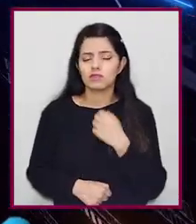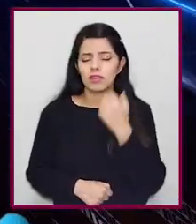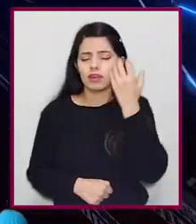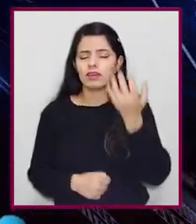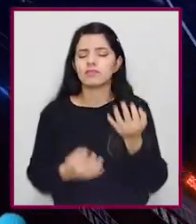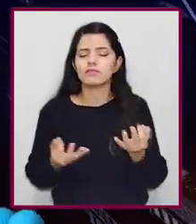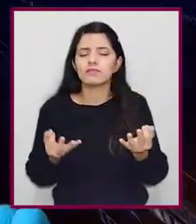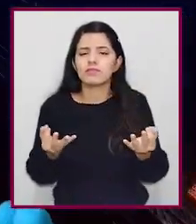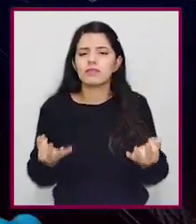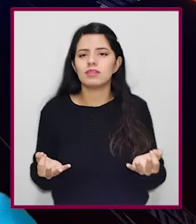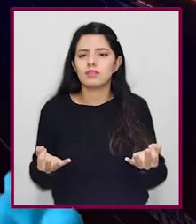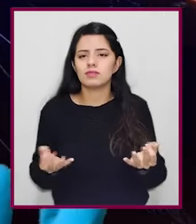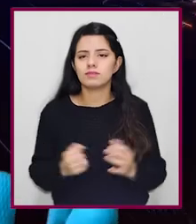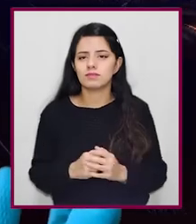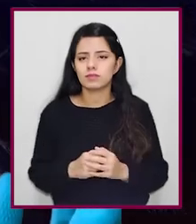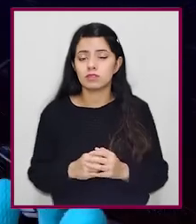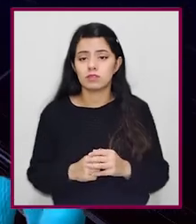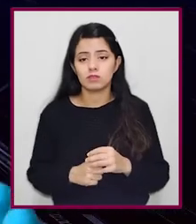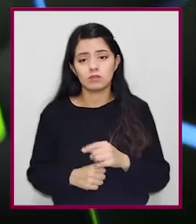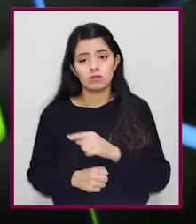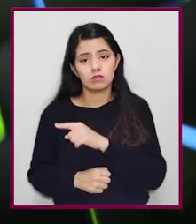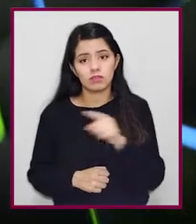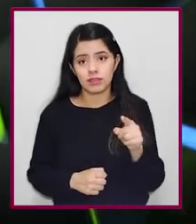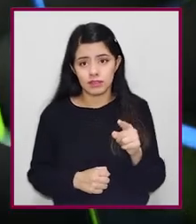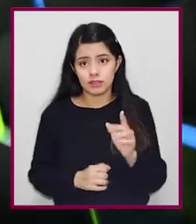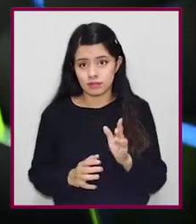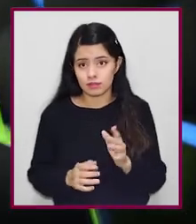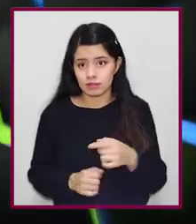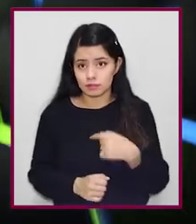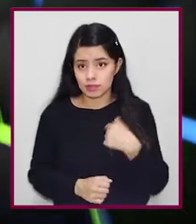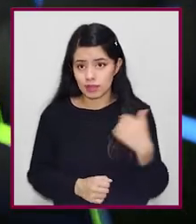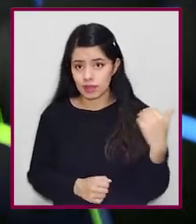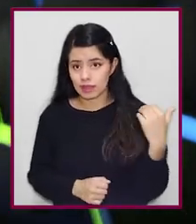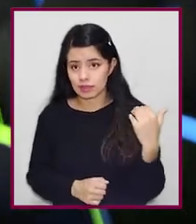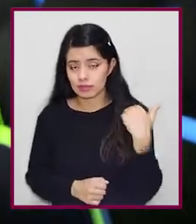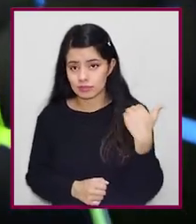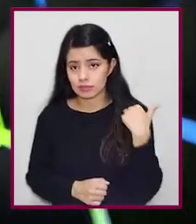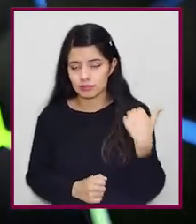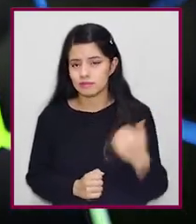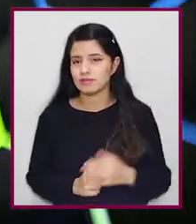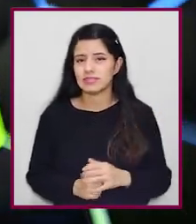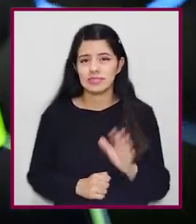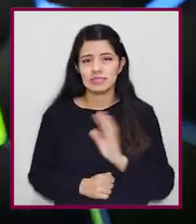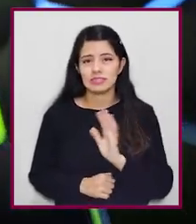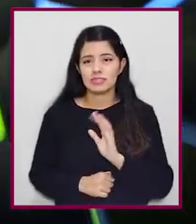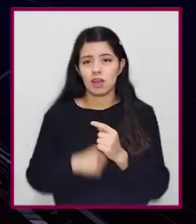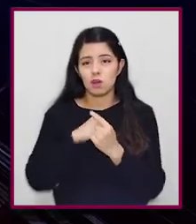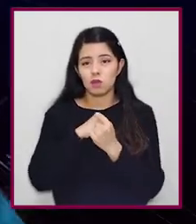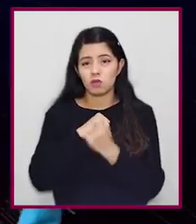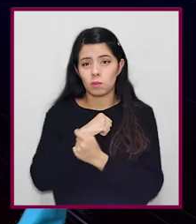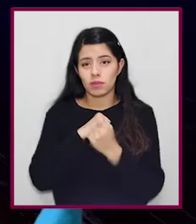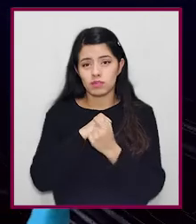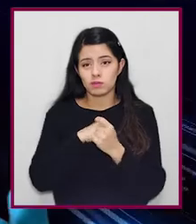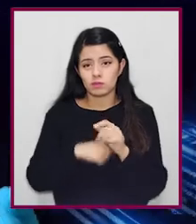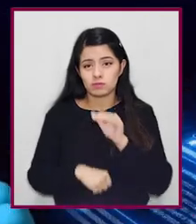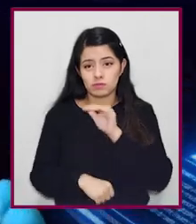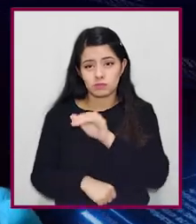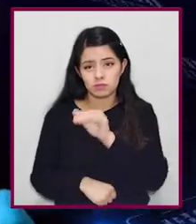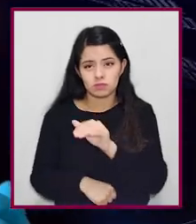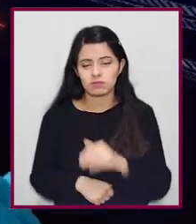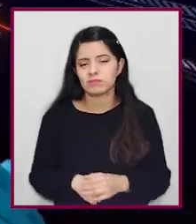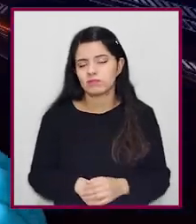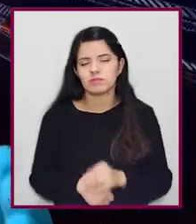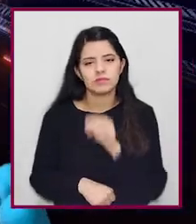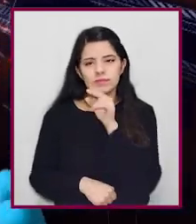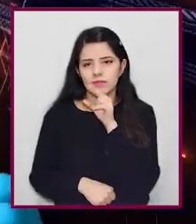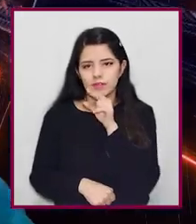meditar. ¿Me llamaron? Díganme. ¿Se activó solita la búsqueda? No tienen que